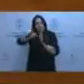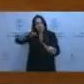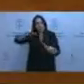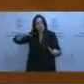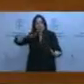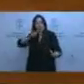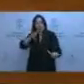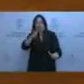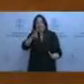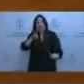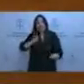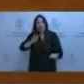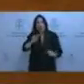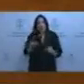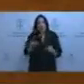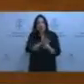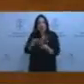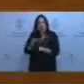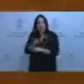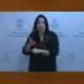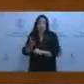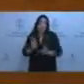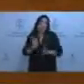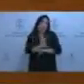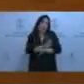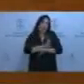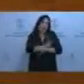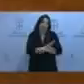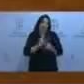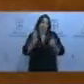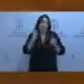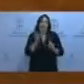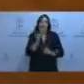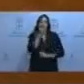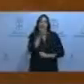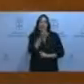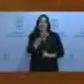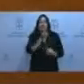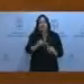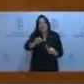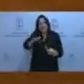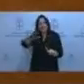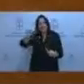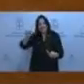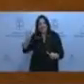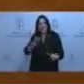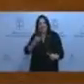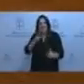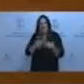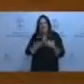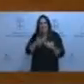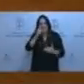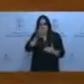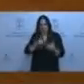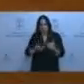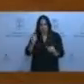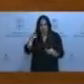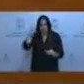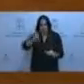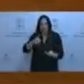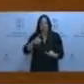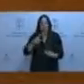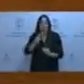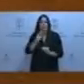sus derechos que se ha hecho por parte de la Consejería de Educación socialista a lo largo de los últimos 15 años. Ya trajo una interpelación a esta